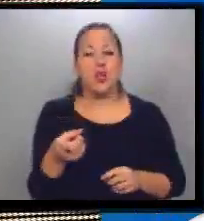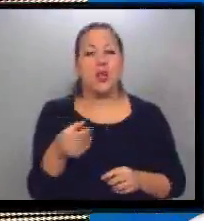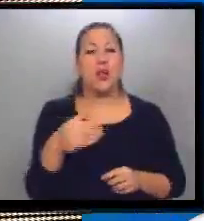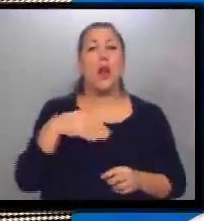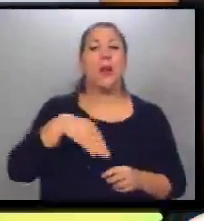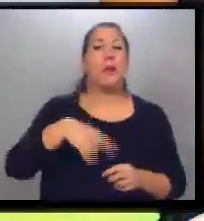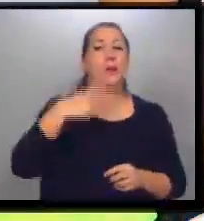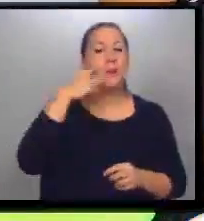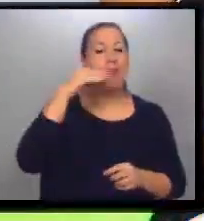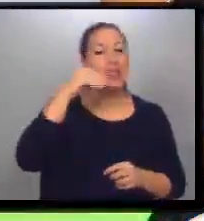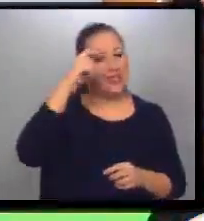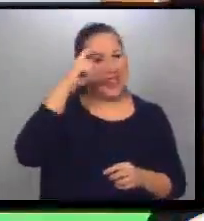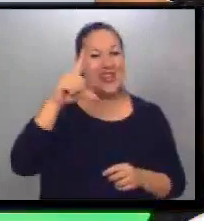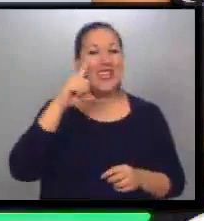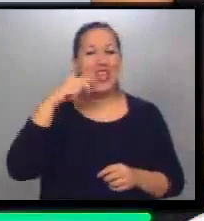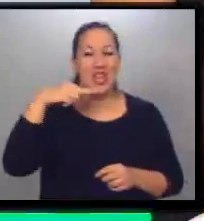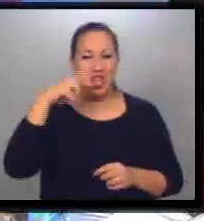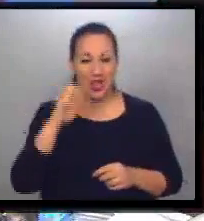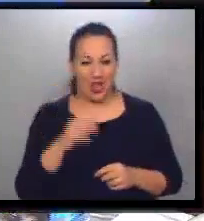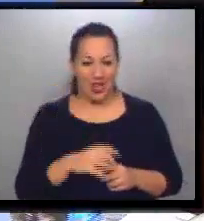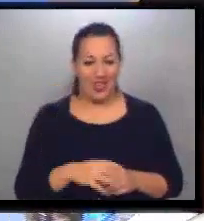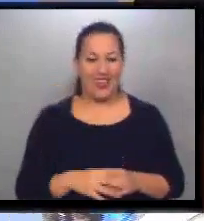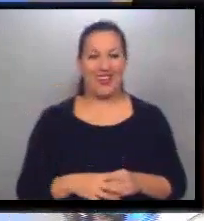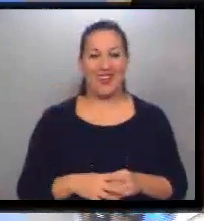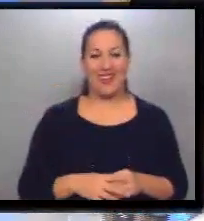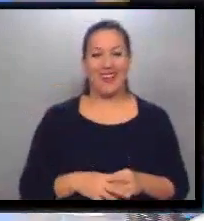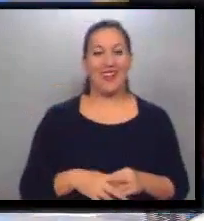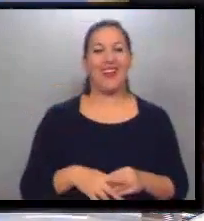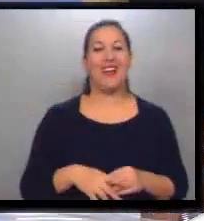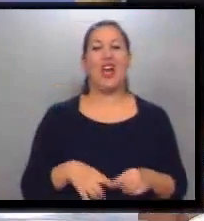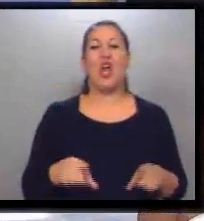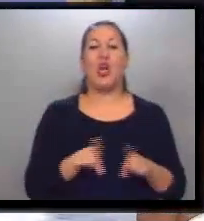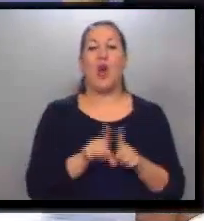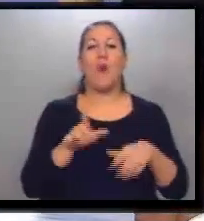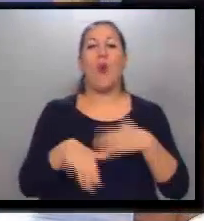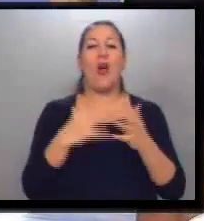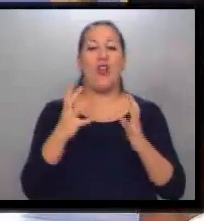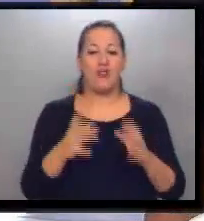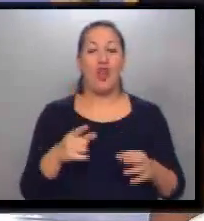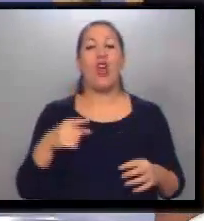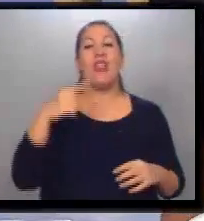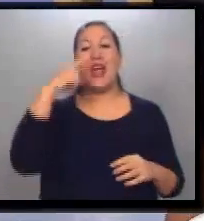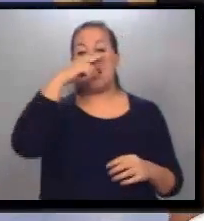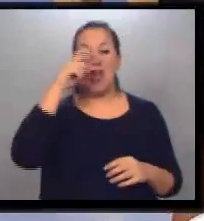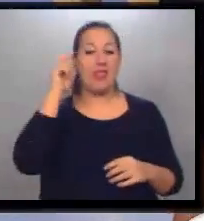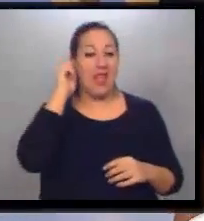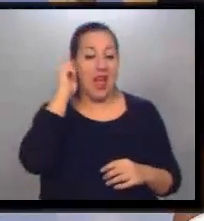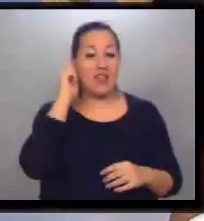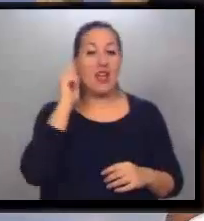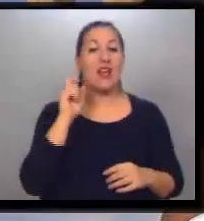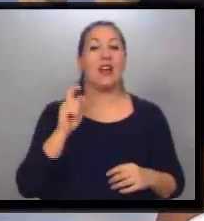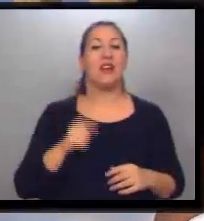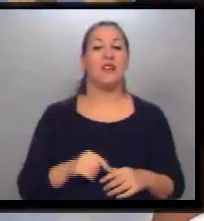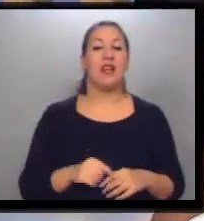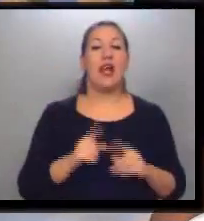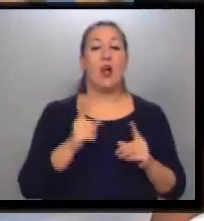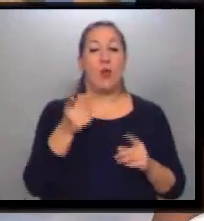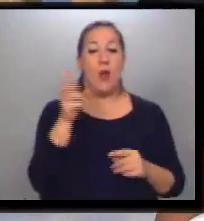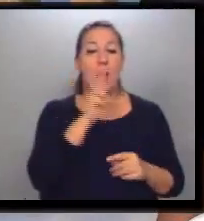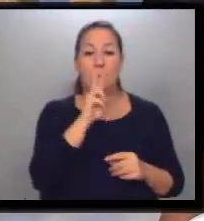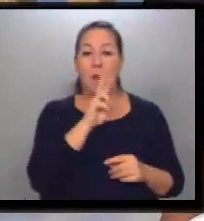medio, que sale Miss San Pablo ella. Siempre ella dice Romina que en los segundos, en los reality, es a los que le va mejor. David Vita, por